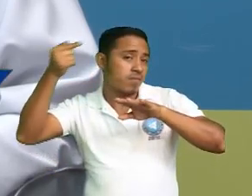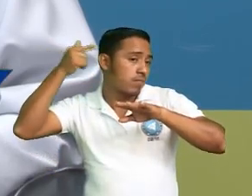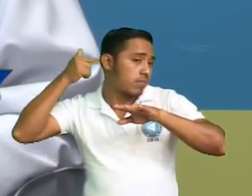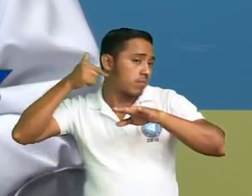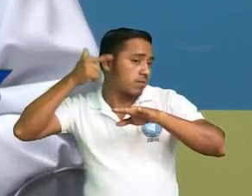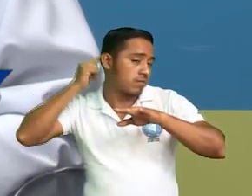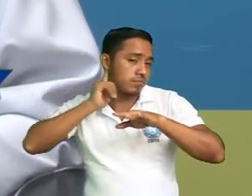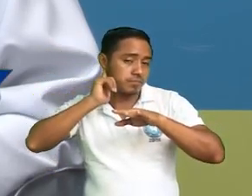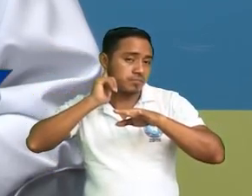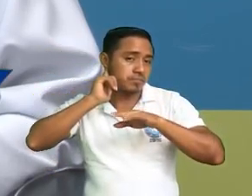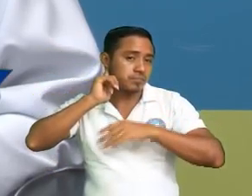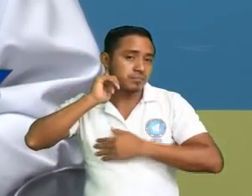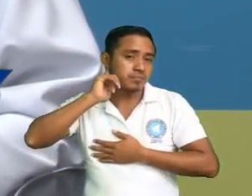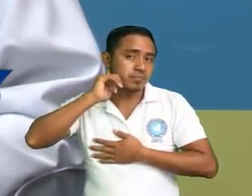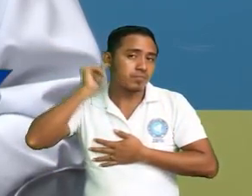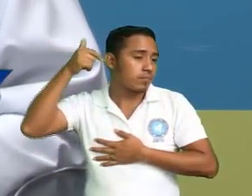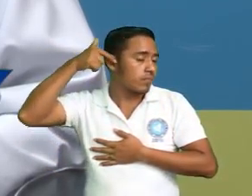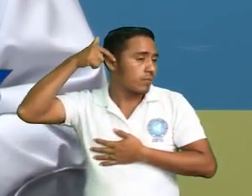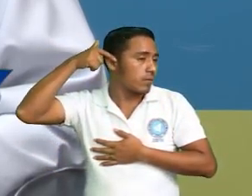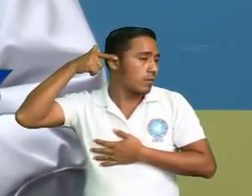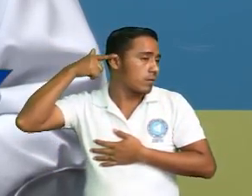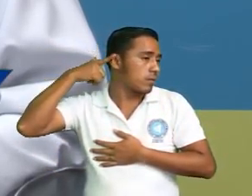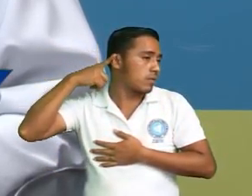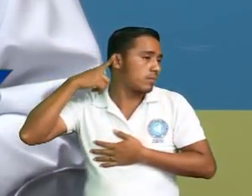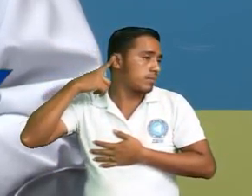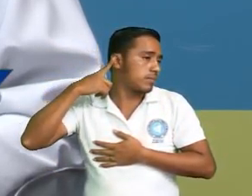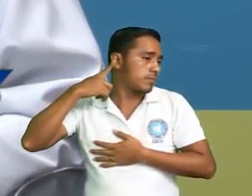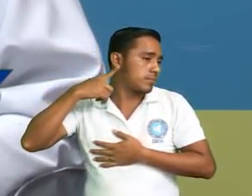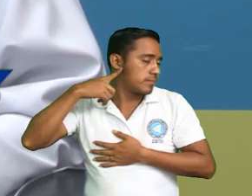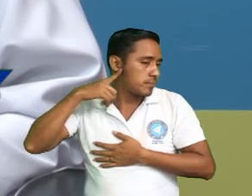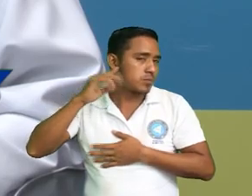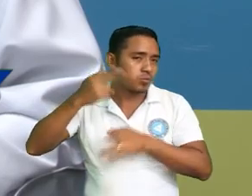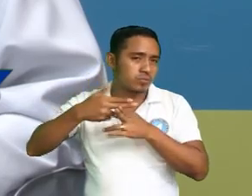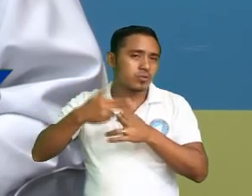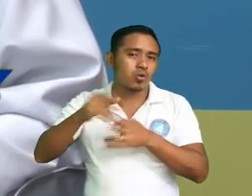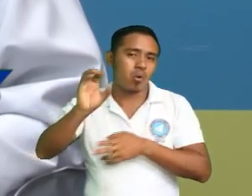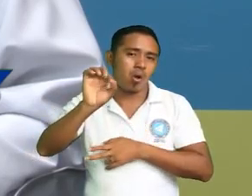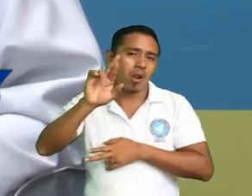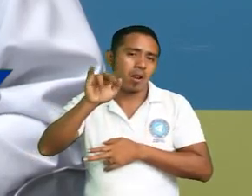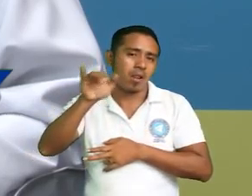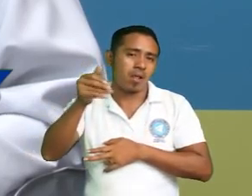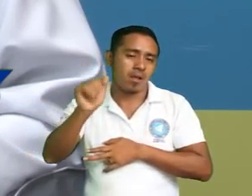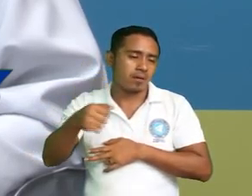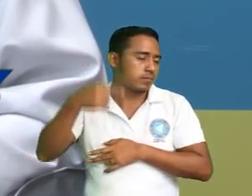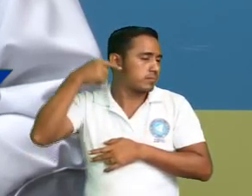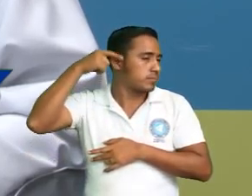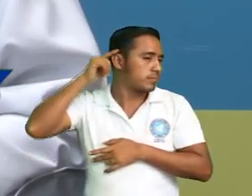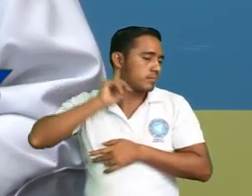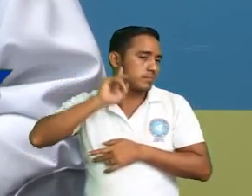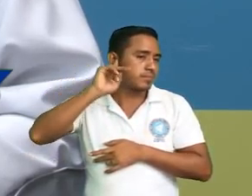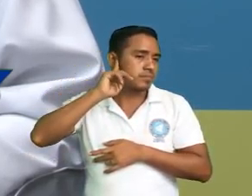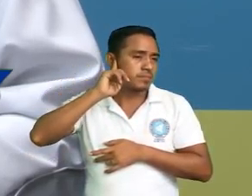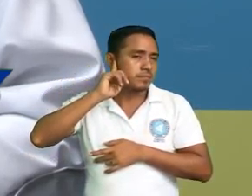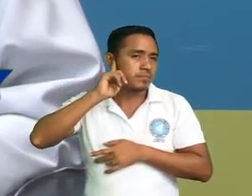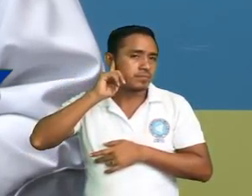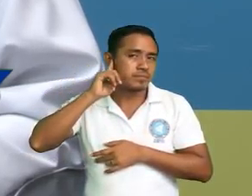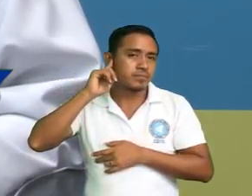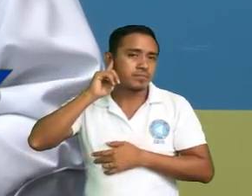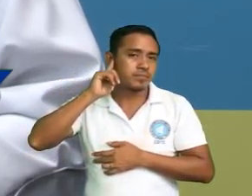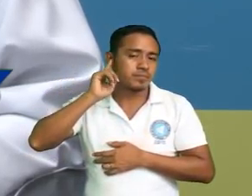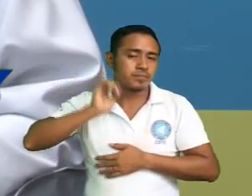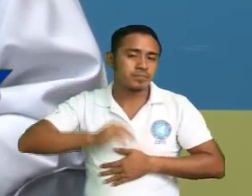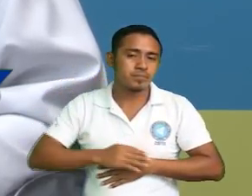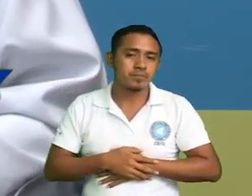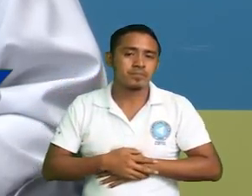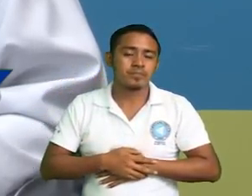está compuesto por el pabellón auricular o la oreja, que es conocido más popular,